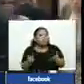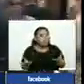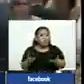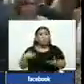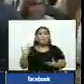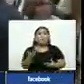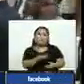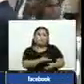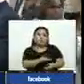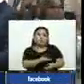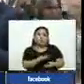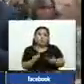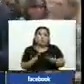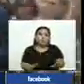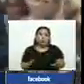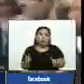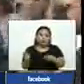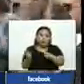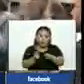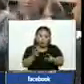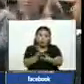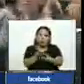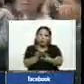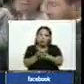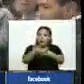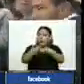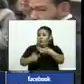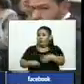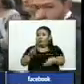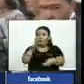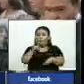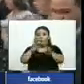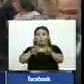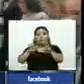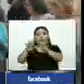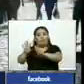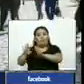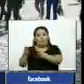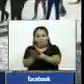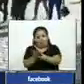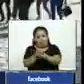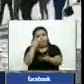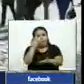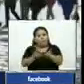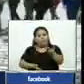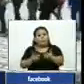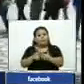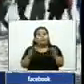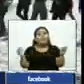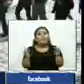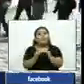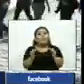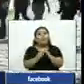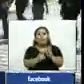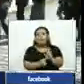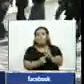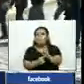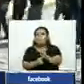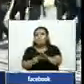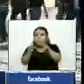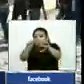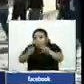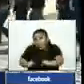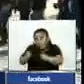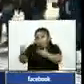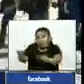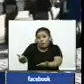Nosotros tenemos una carta de navegación que es la Constitución de 1999. Ambas representaciones coinciden en el aporte que pueda